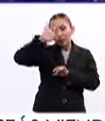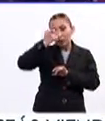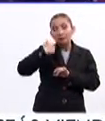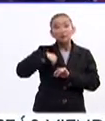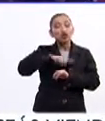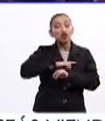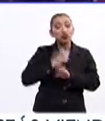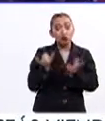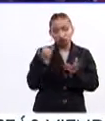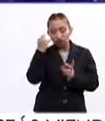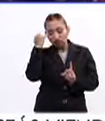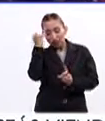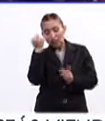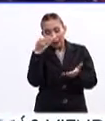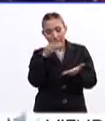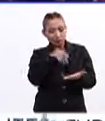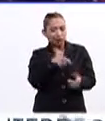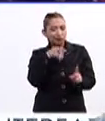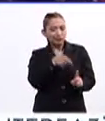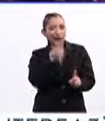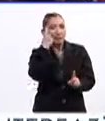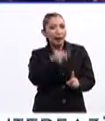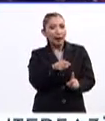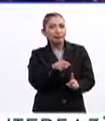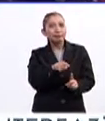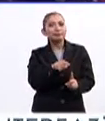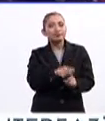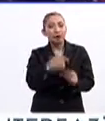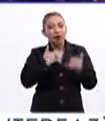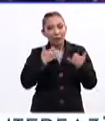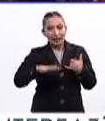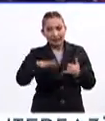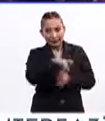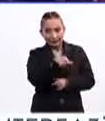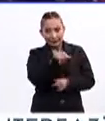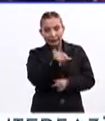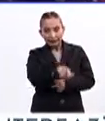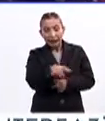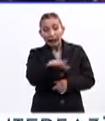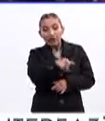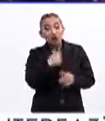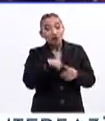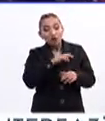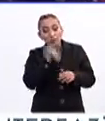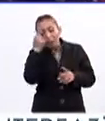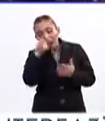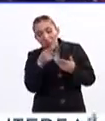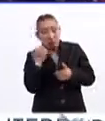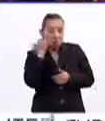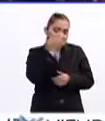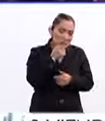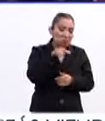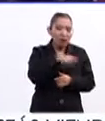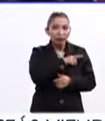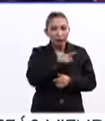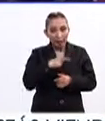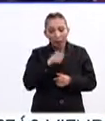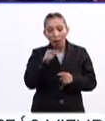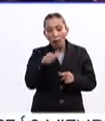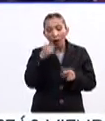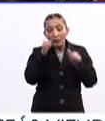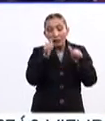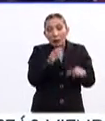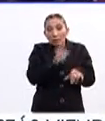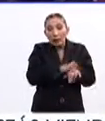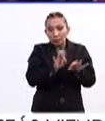Nuestra iniciativa va enfocada sobre todo a jóvenes, que son los que nosotros consideramos que tiene que ser un foco